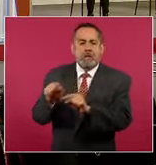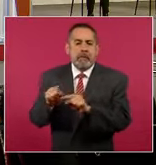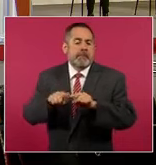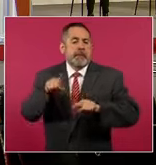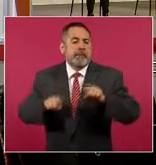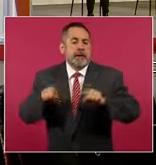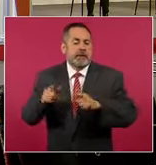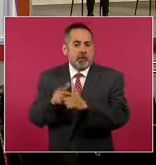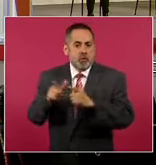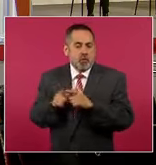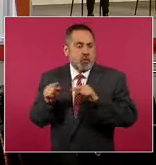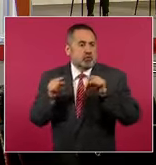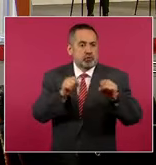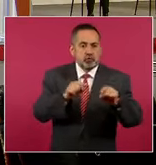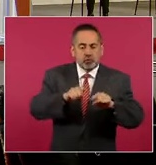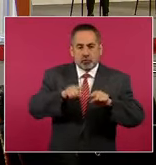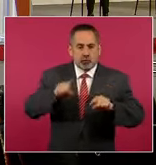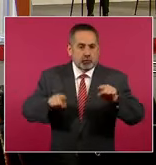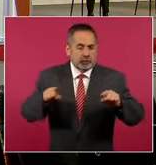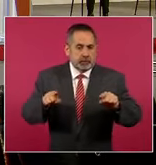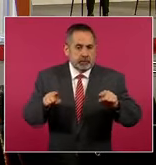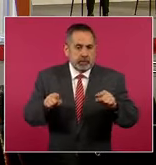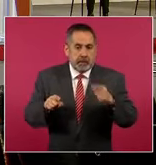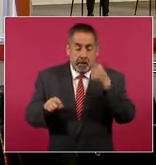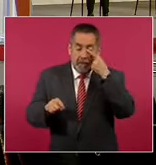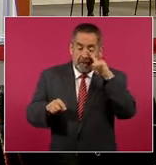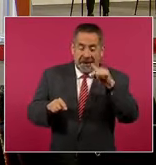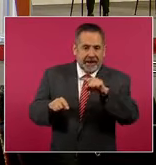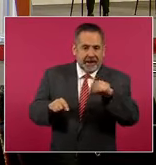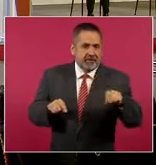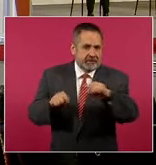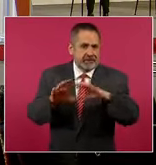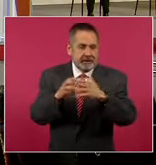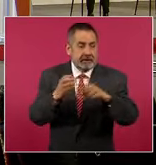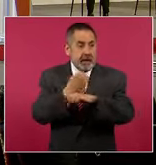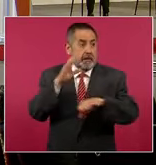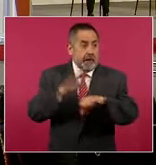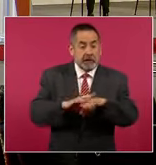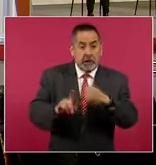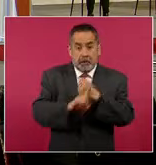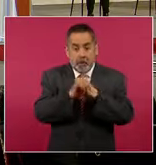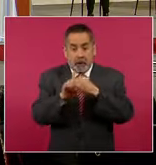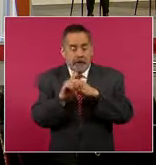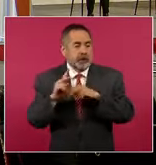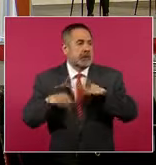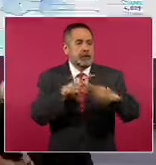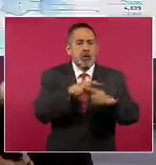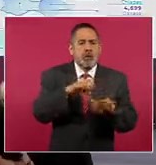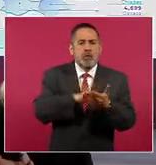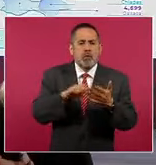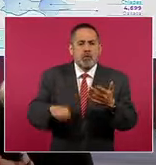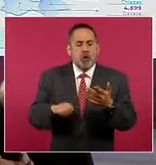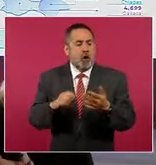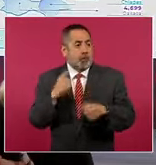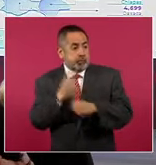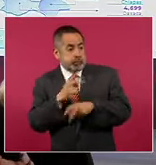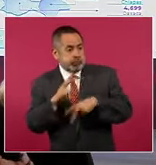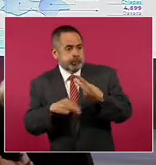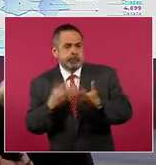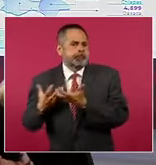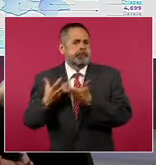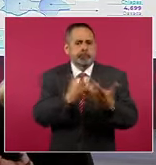Guardia Nacional que están ahí en esos estados que tienen mayor problemática, es más numerosa.